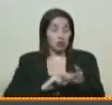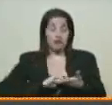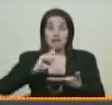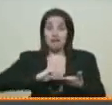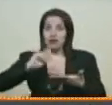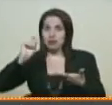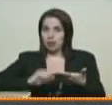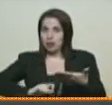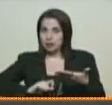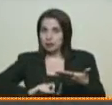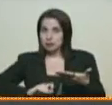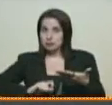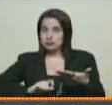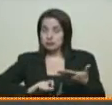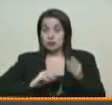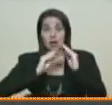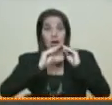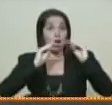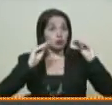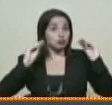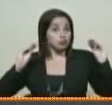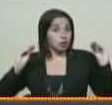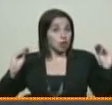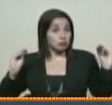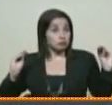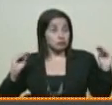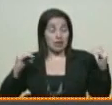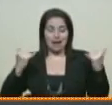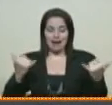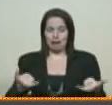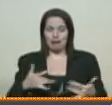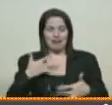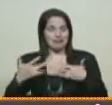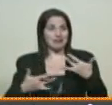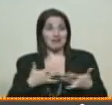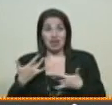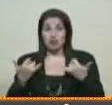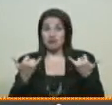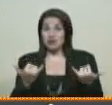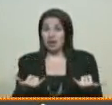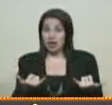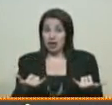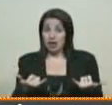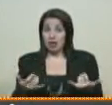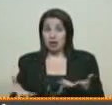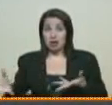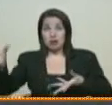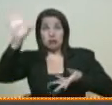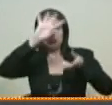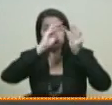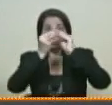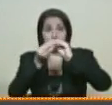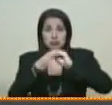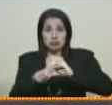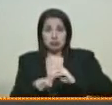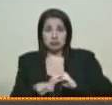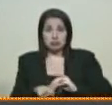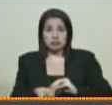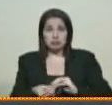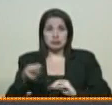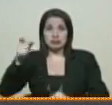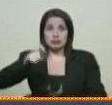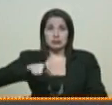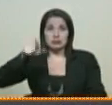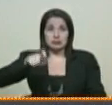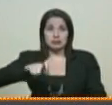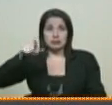firmar, anunciar y activar una reconversión monetaria necesaria